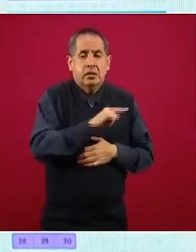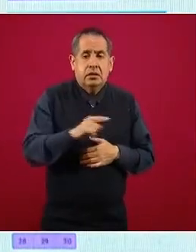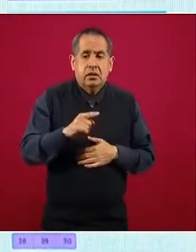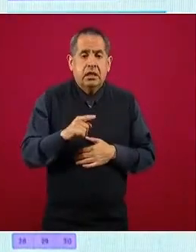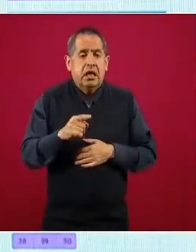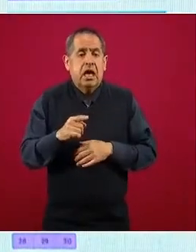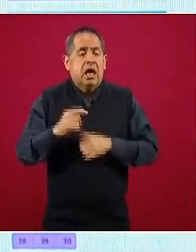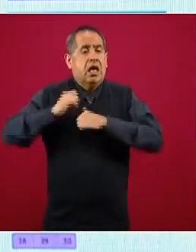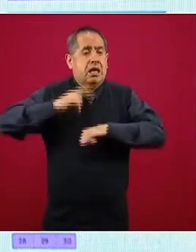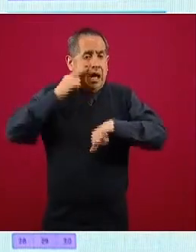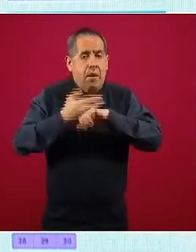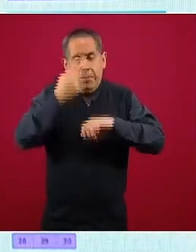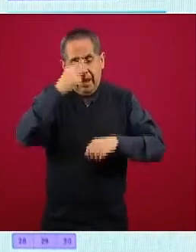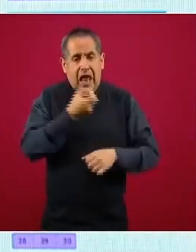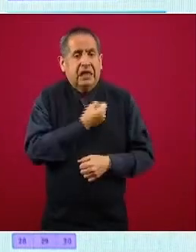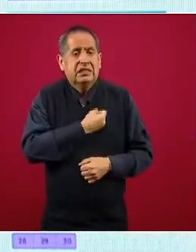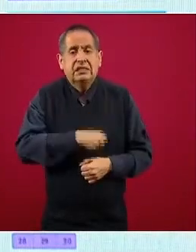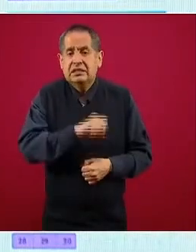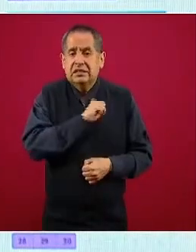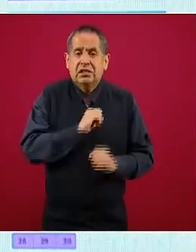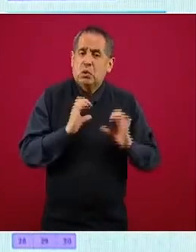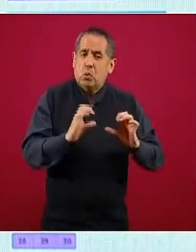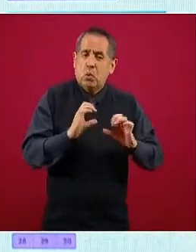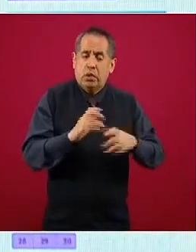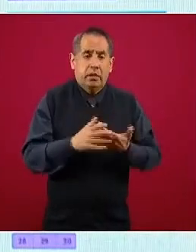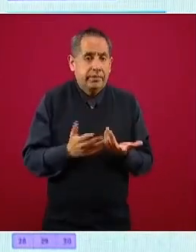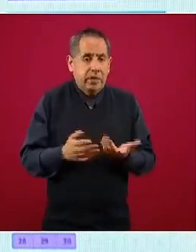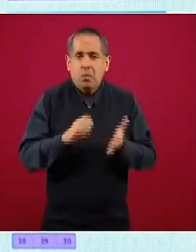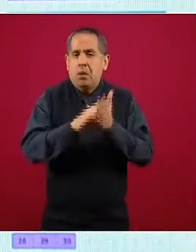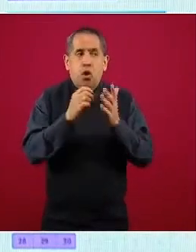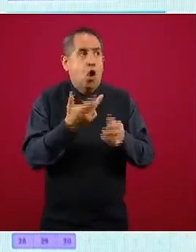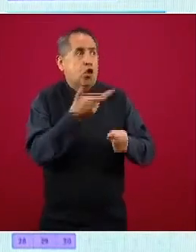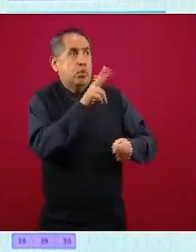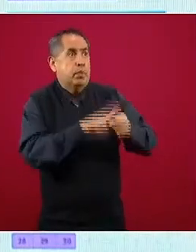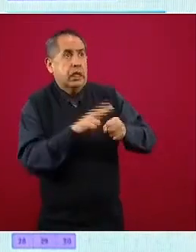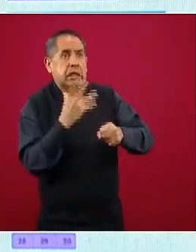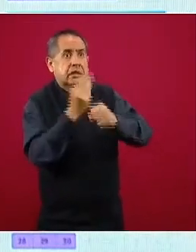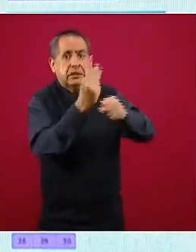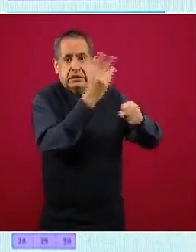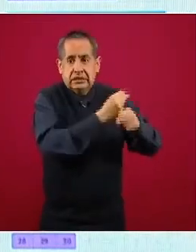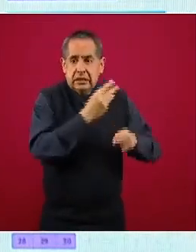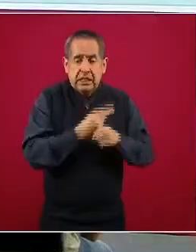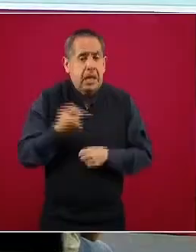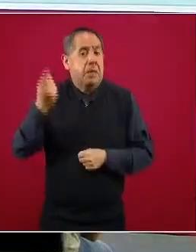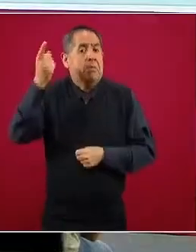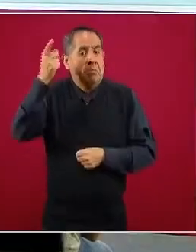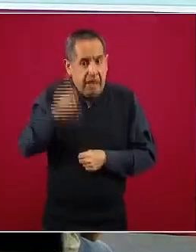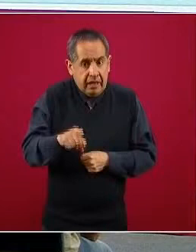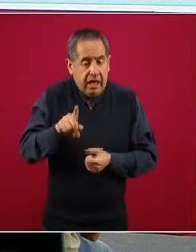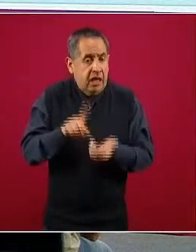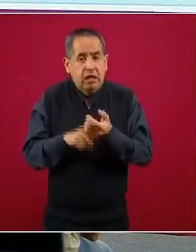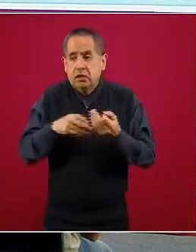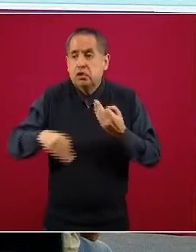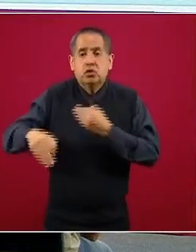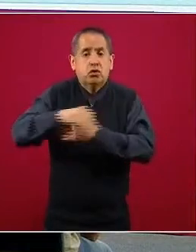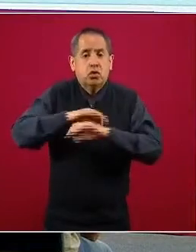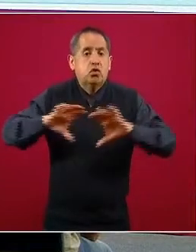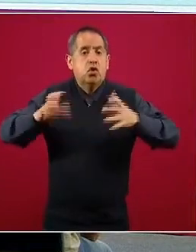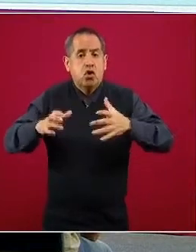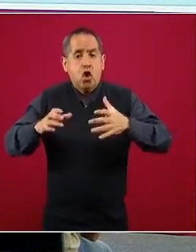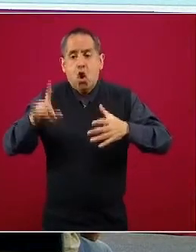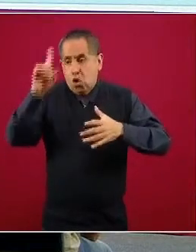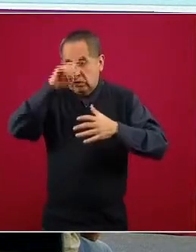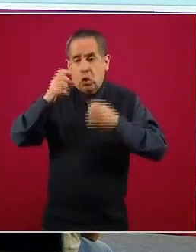autoridades sanitarias y las reconversiones hospitalarias se instruyeron por acuerdo del Consejo de